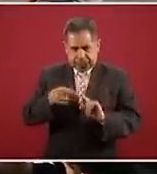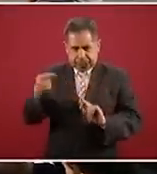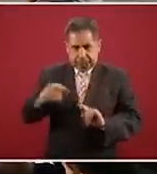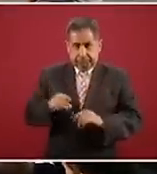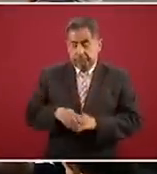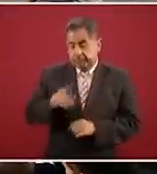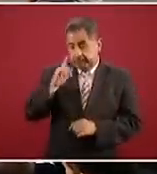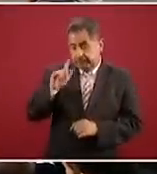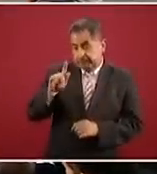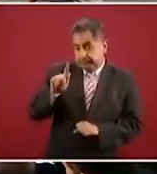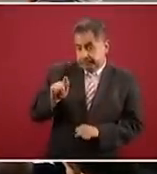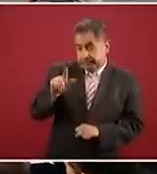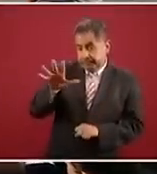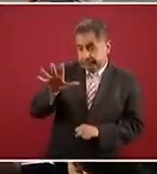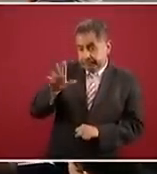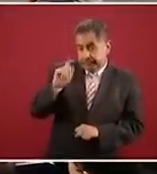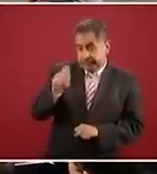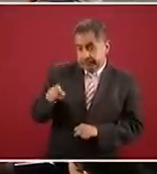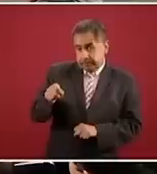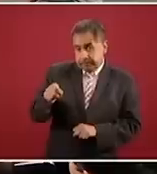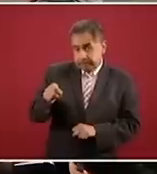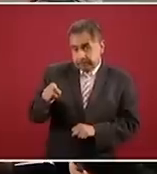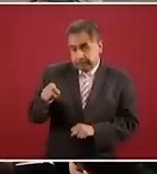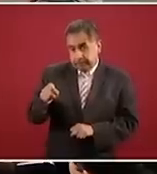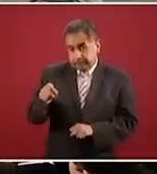de 75,